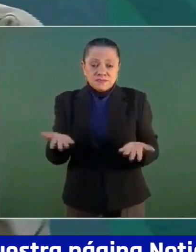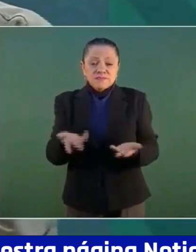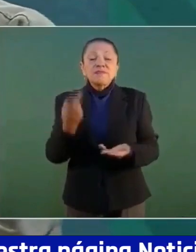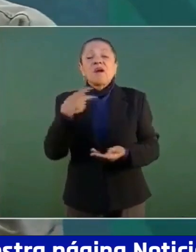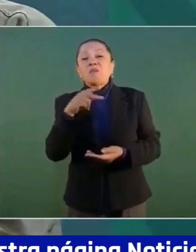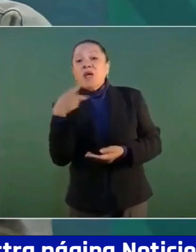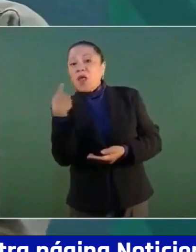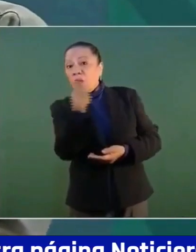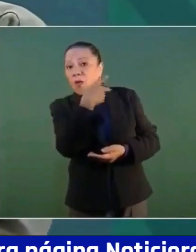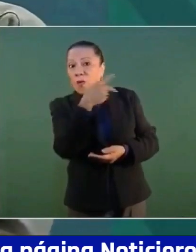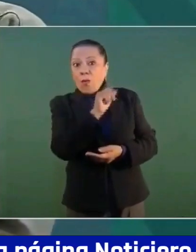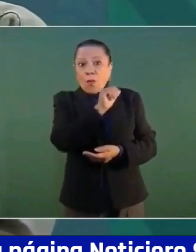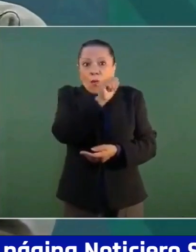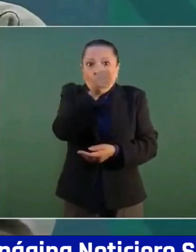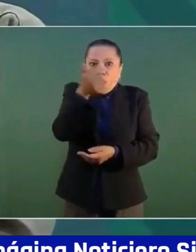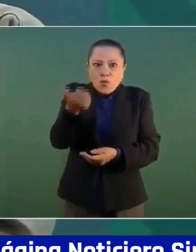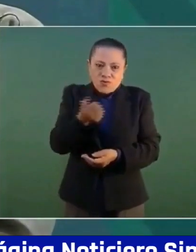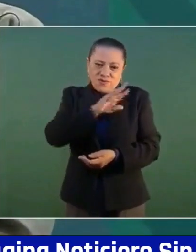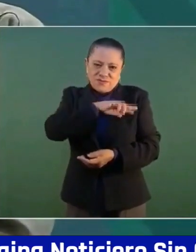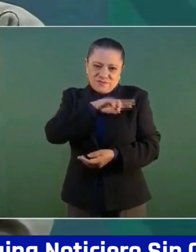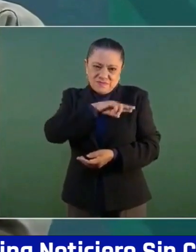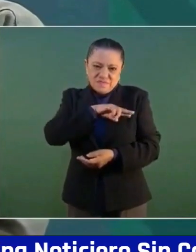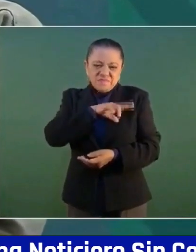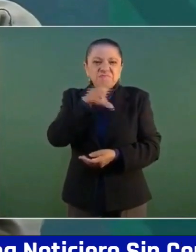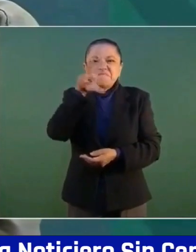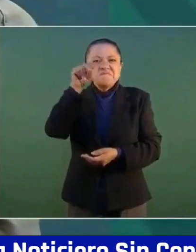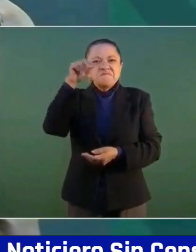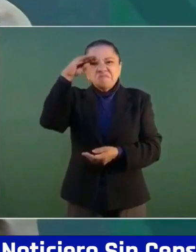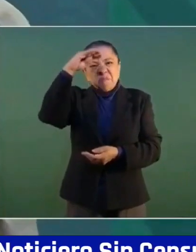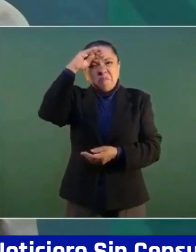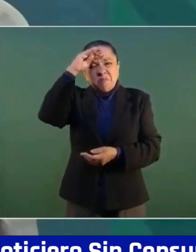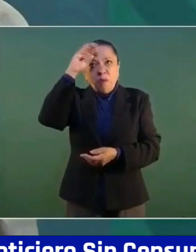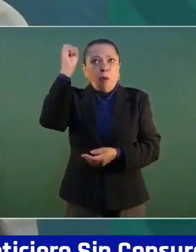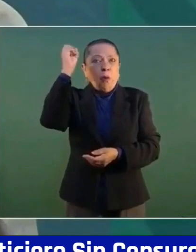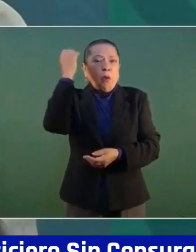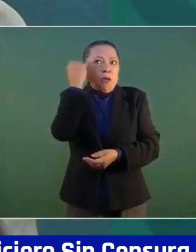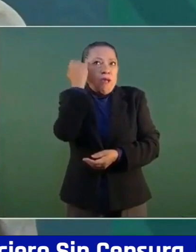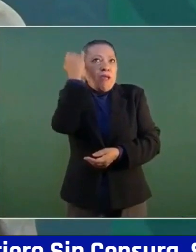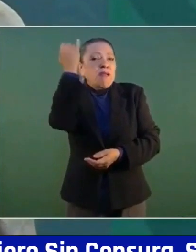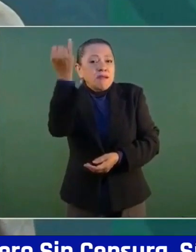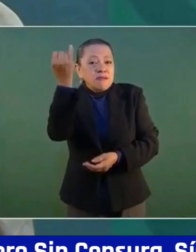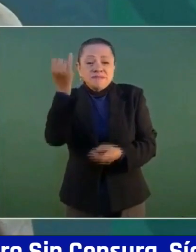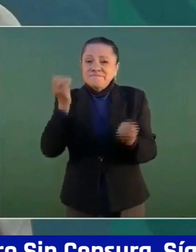pensando, ni se les ocurría